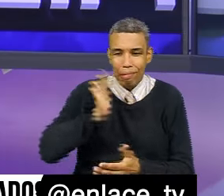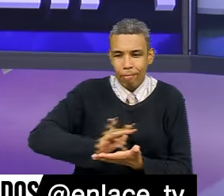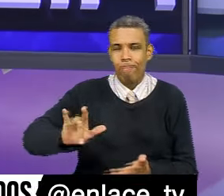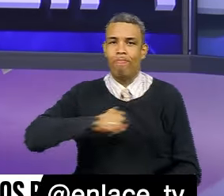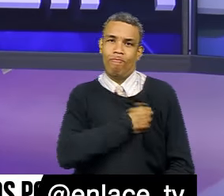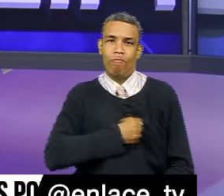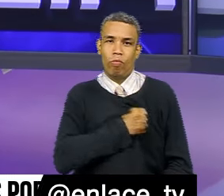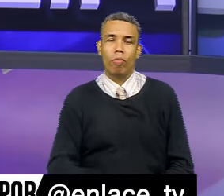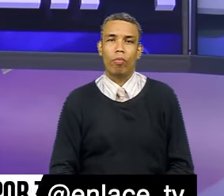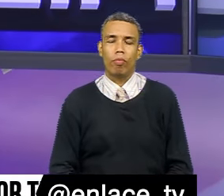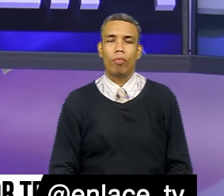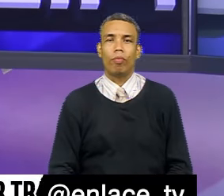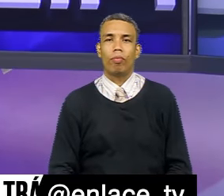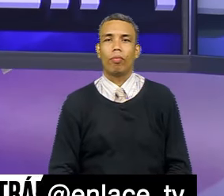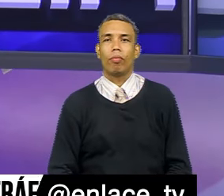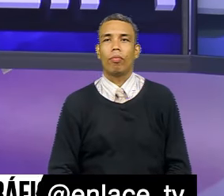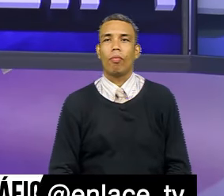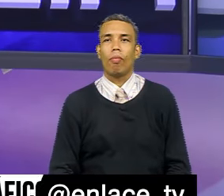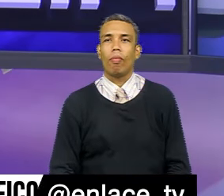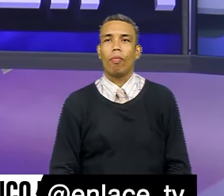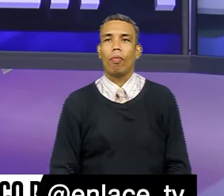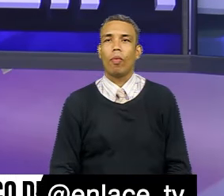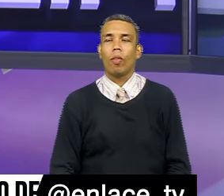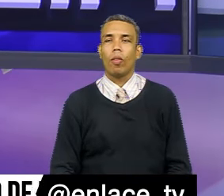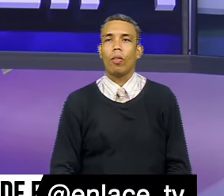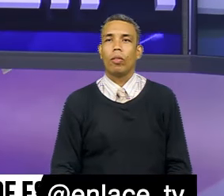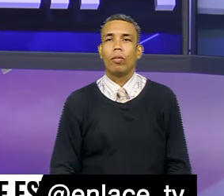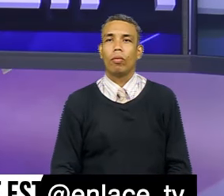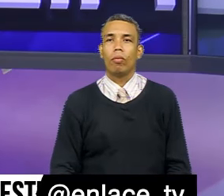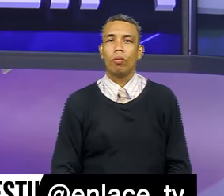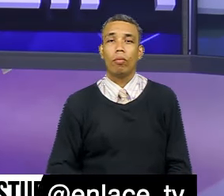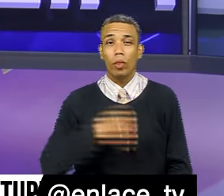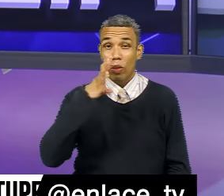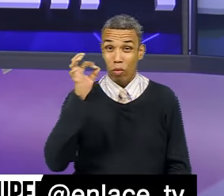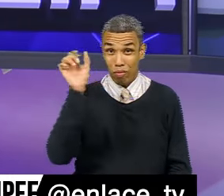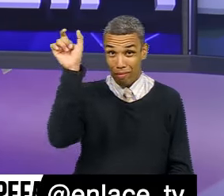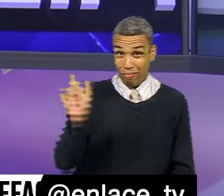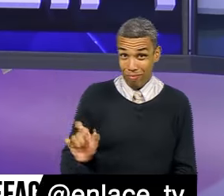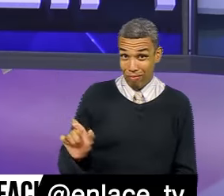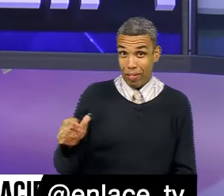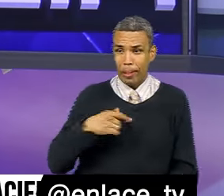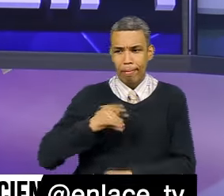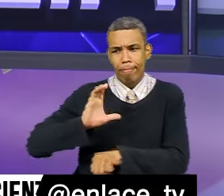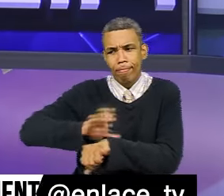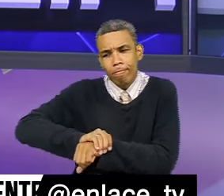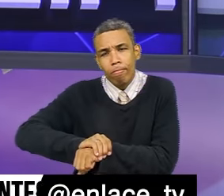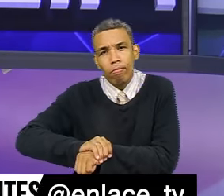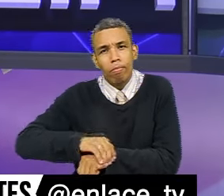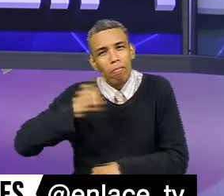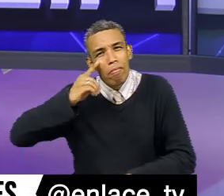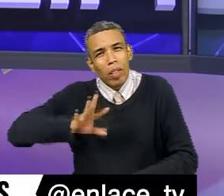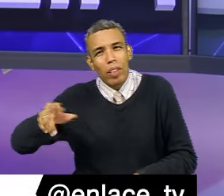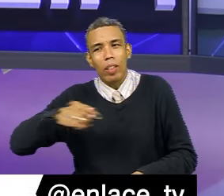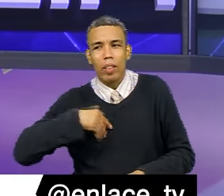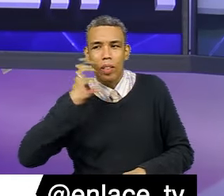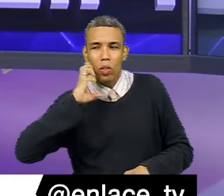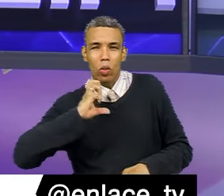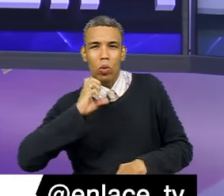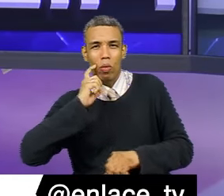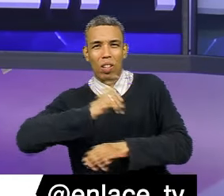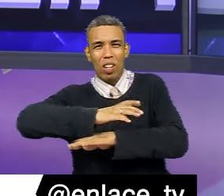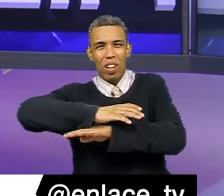Y hasta la estación de policía Barranca Bermeja fue llevado un hombre sindicado de ser presuntamente el responsable de cometer un fleteo en el sector de la avenida del